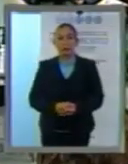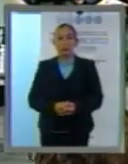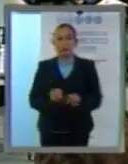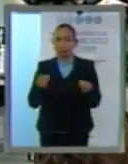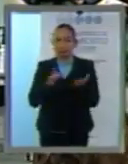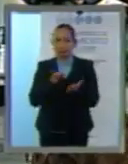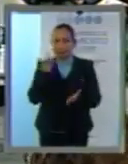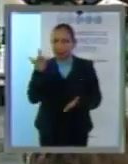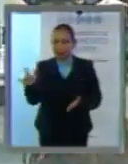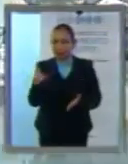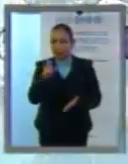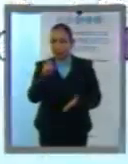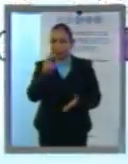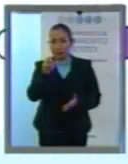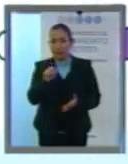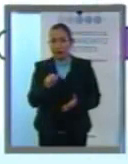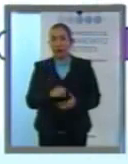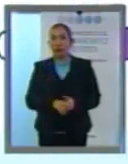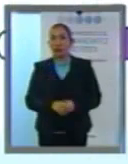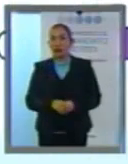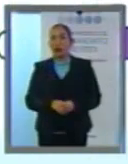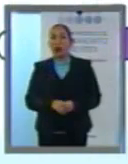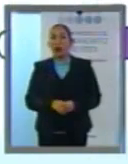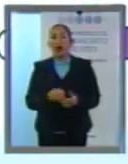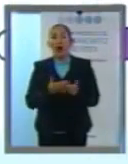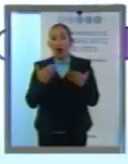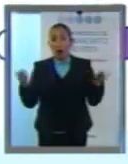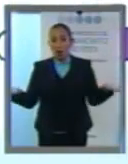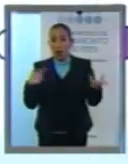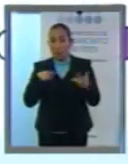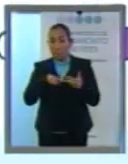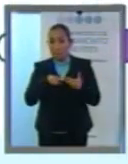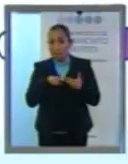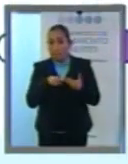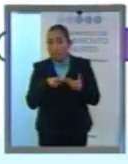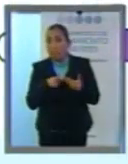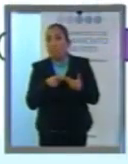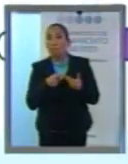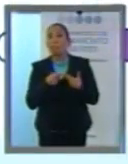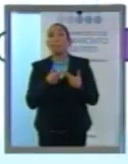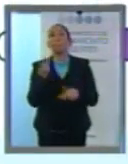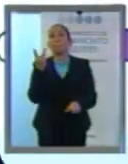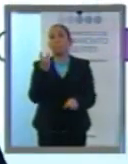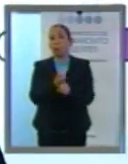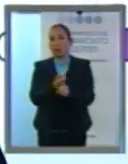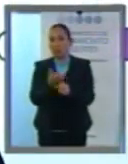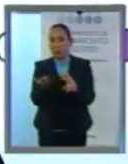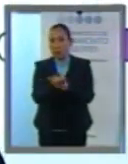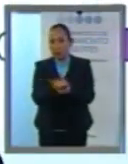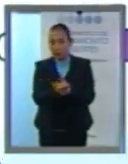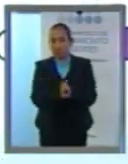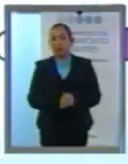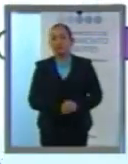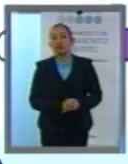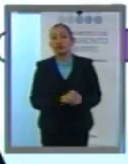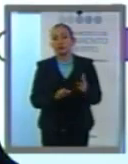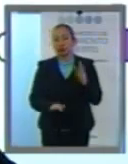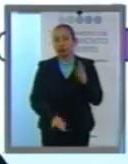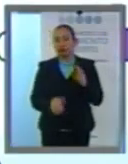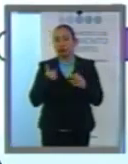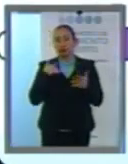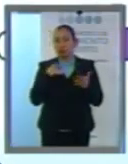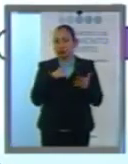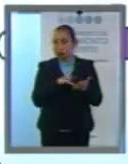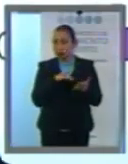Muchas gracias, doctora Luna. Bien, damos inicio ahora al segundo bloque de preguntas. Voy